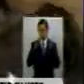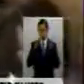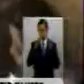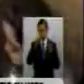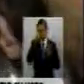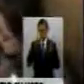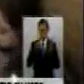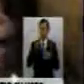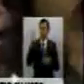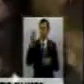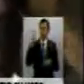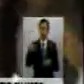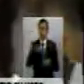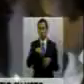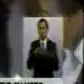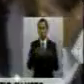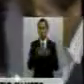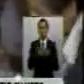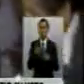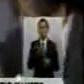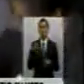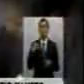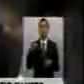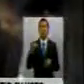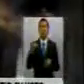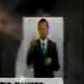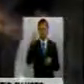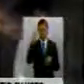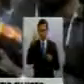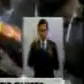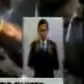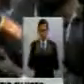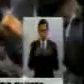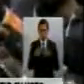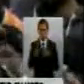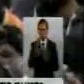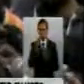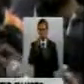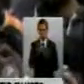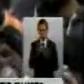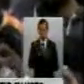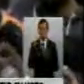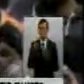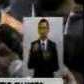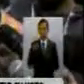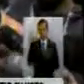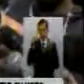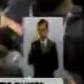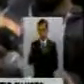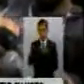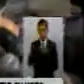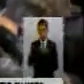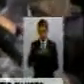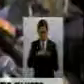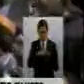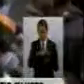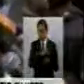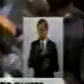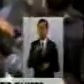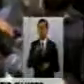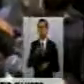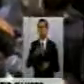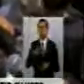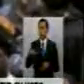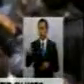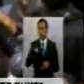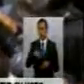la elegían en reunión de jefes de partido, digamos tres partidos, hacían una lista, y esos jefes de partido llevaban al Congreso, y en el